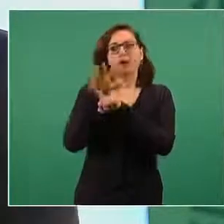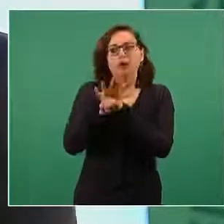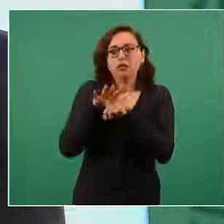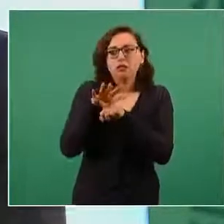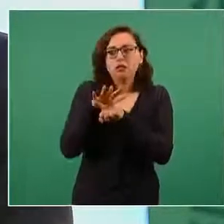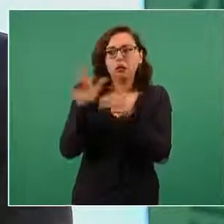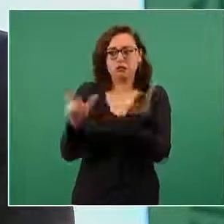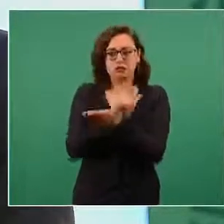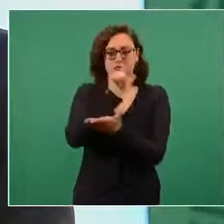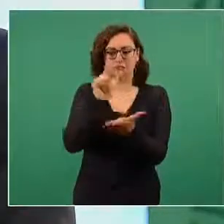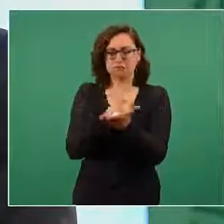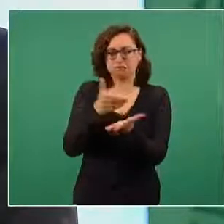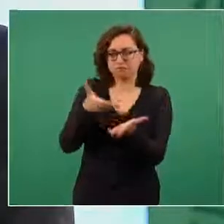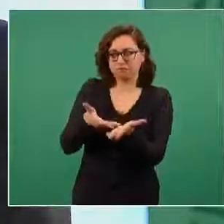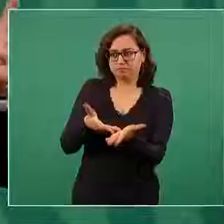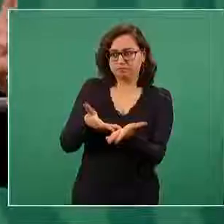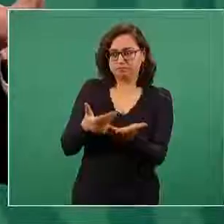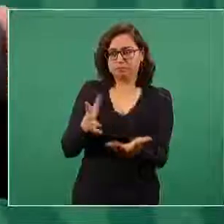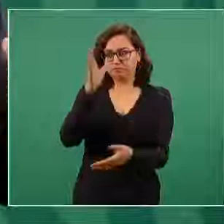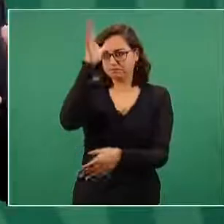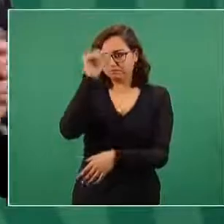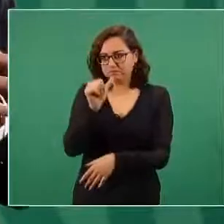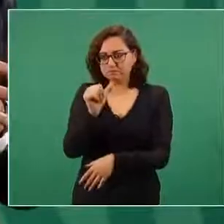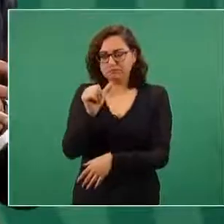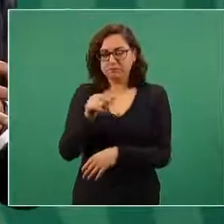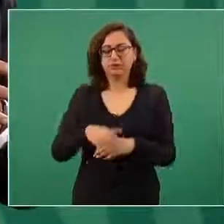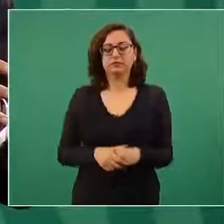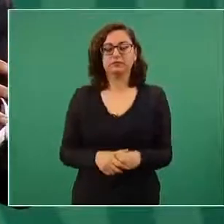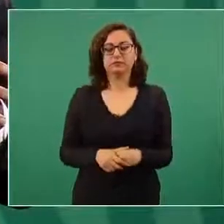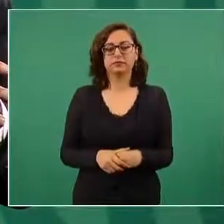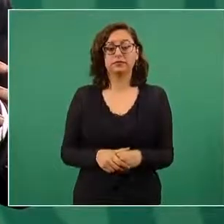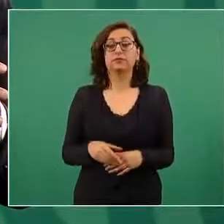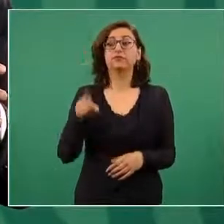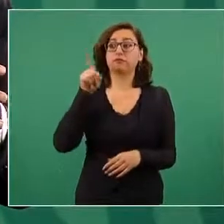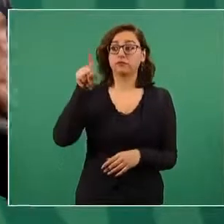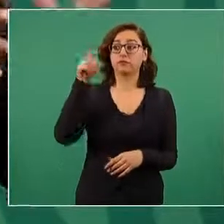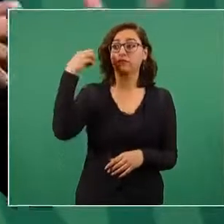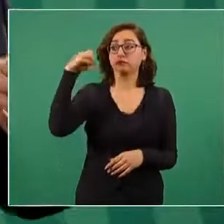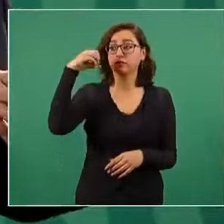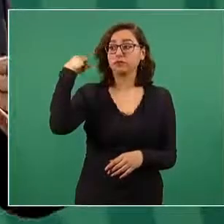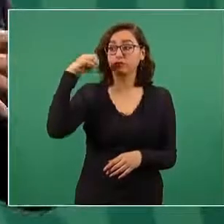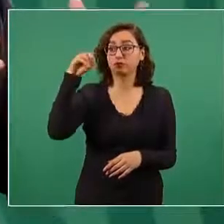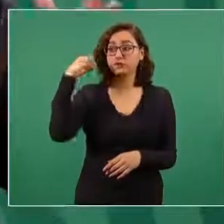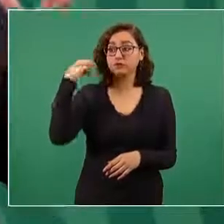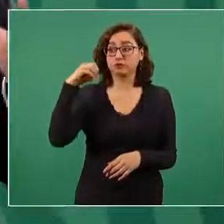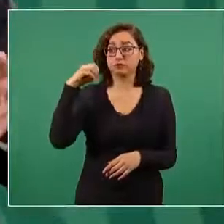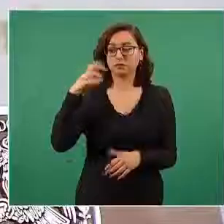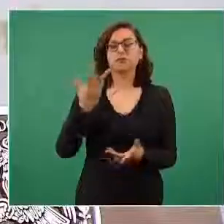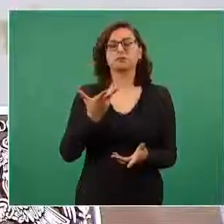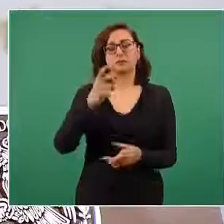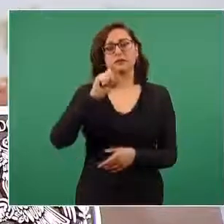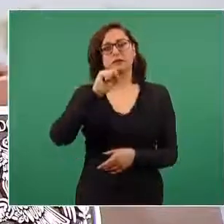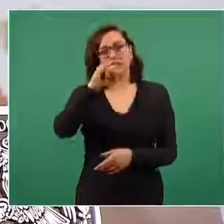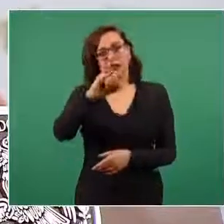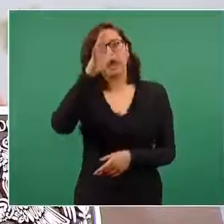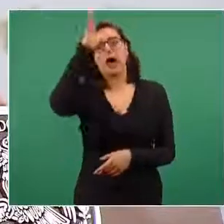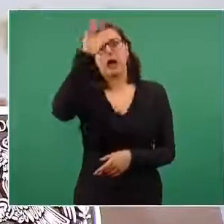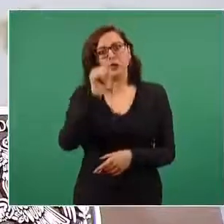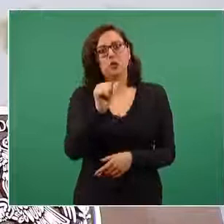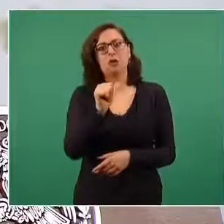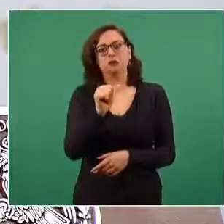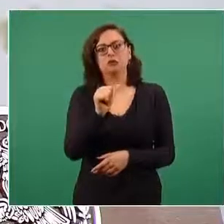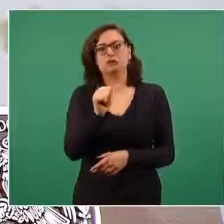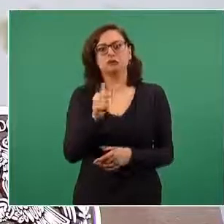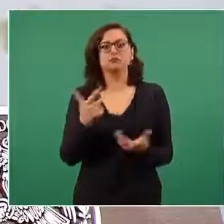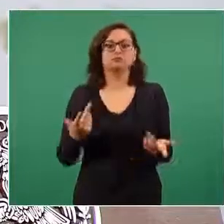Pero se logró este acuerdo en Oaxaca de autoridades, maestras,